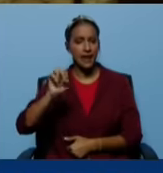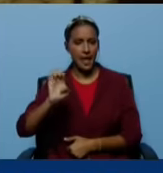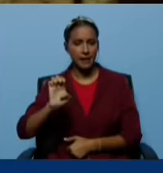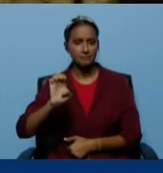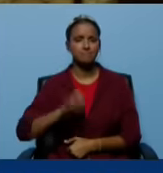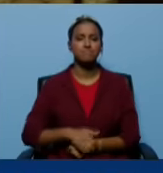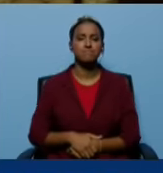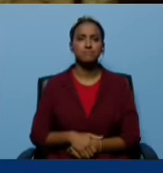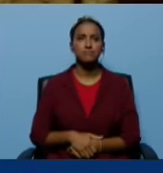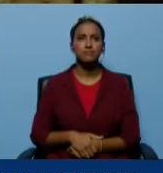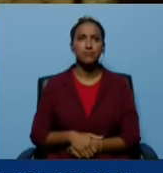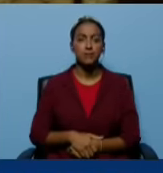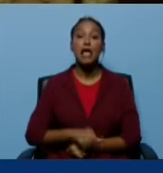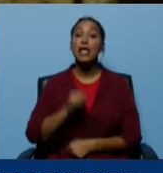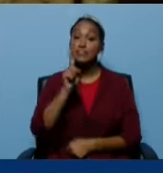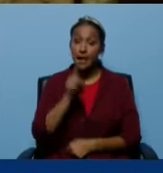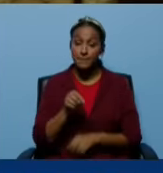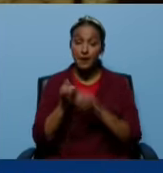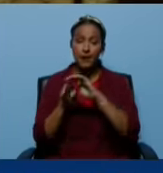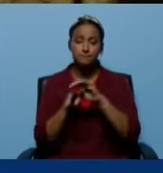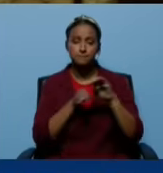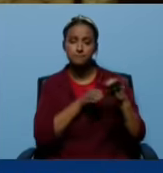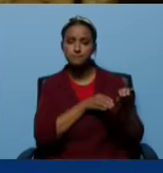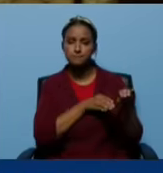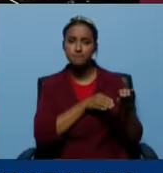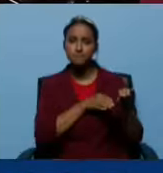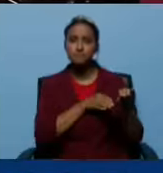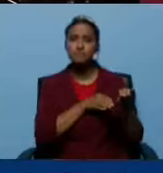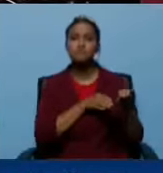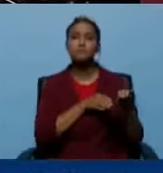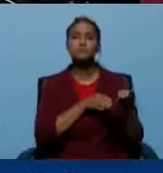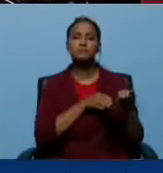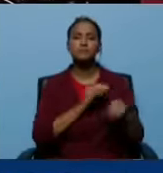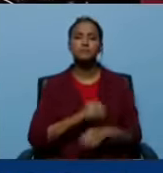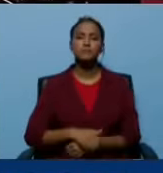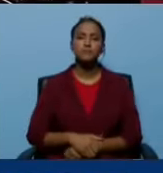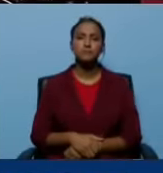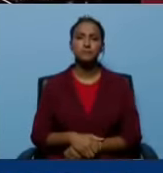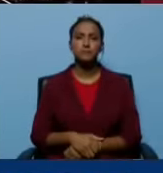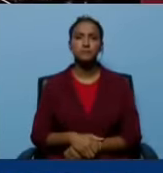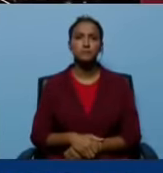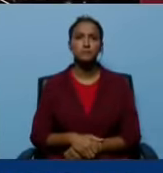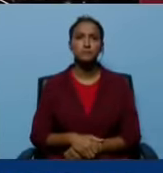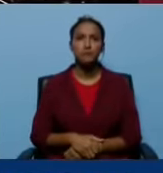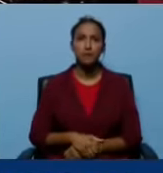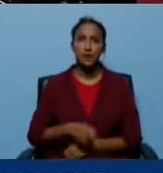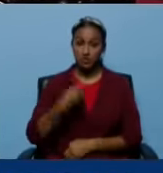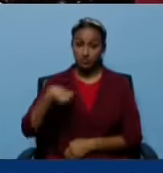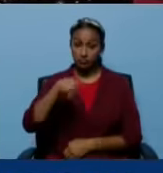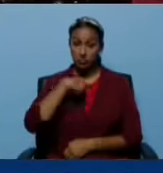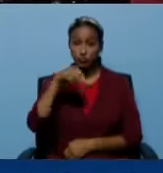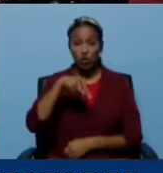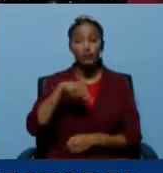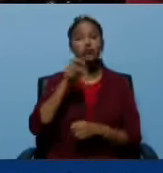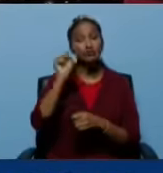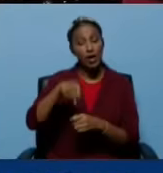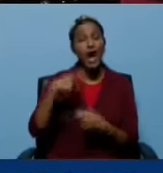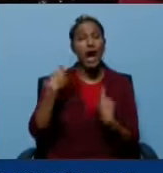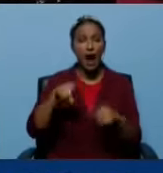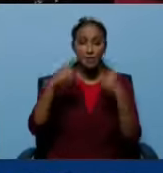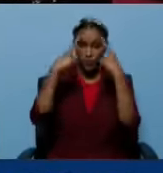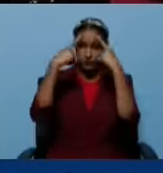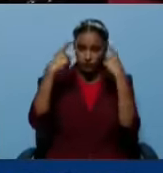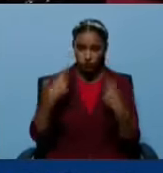Asimismo, resulta oportuno indicar que tal competencia la ejerce este órgano judicial ante las razones